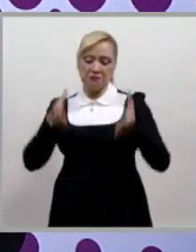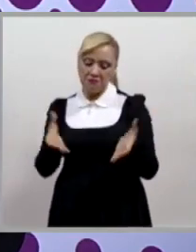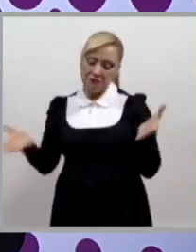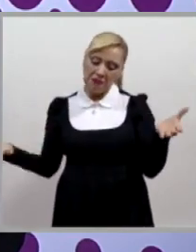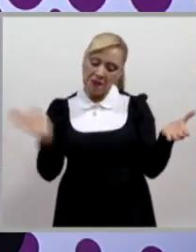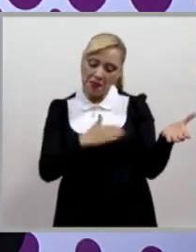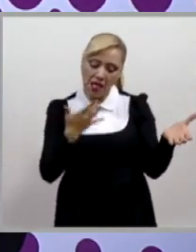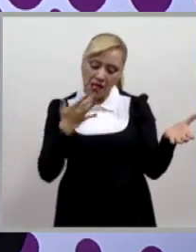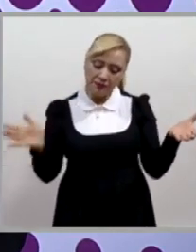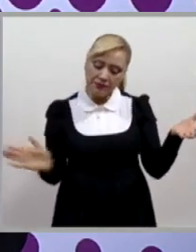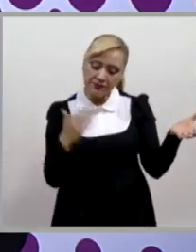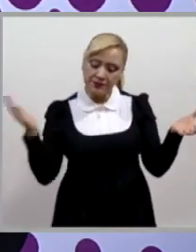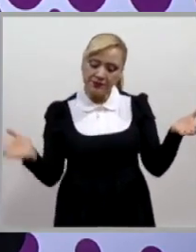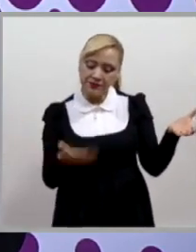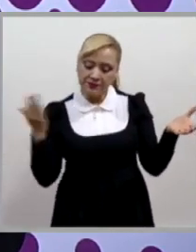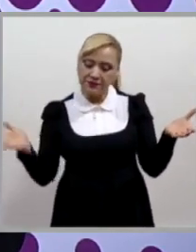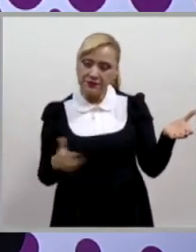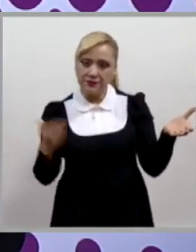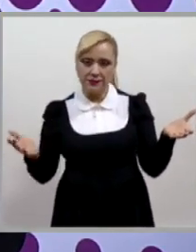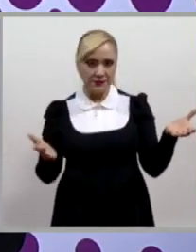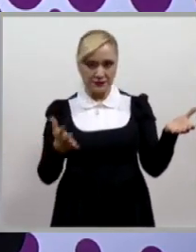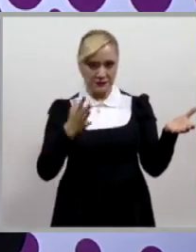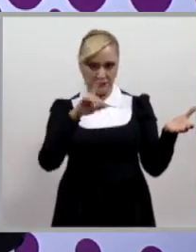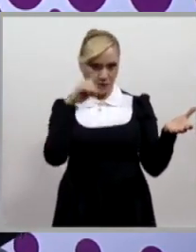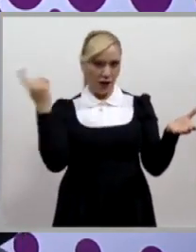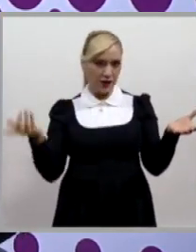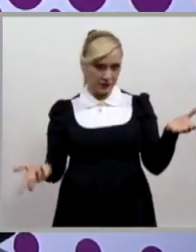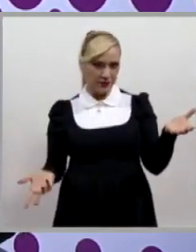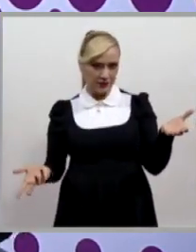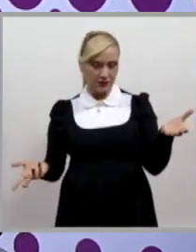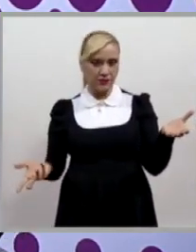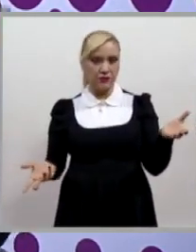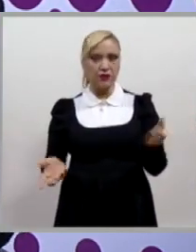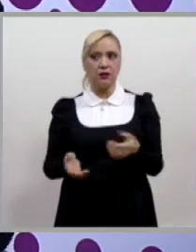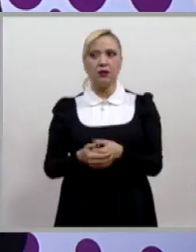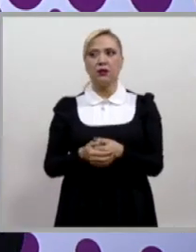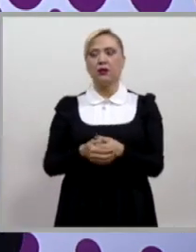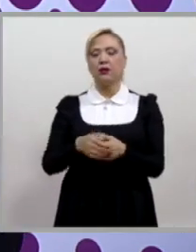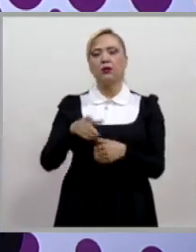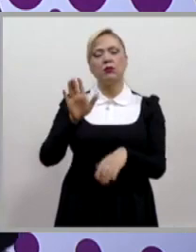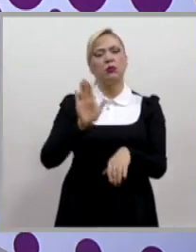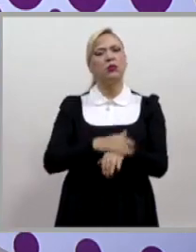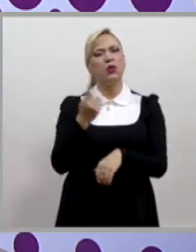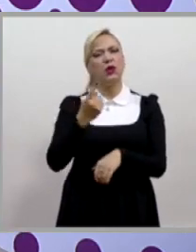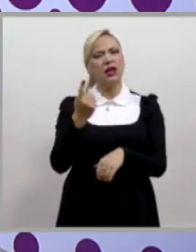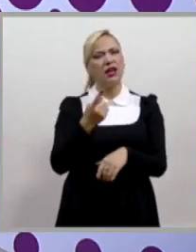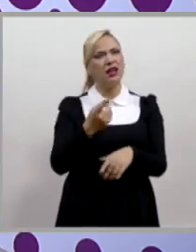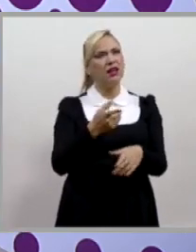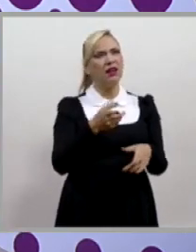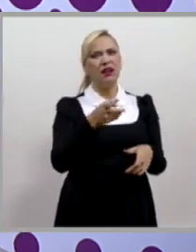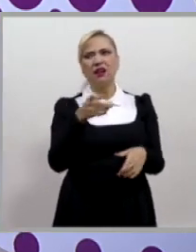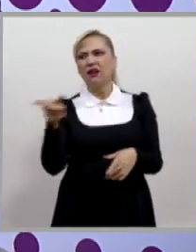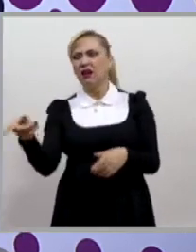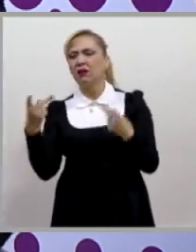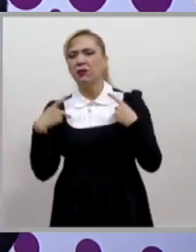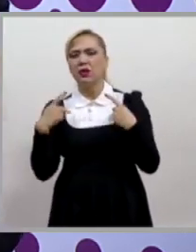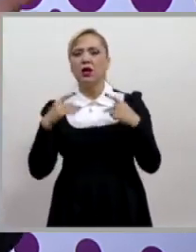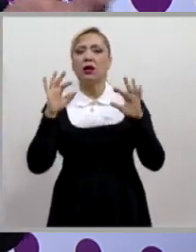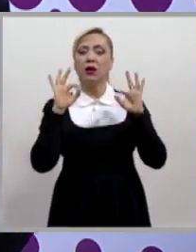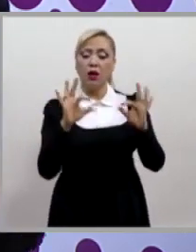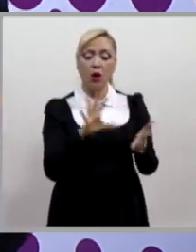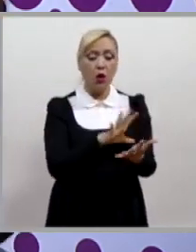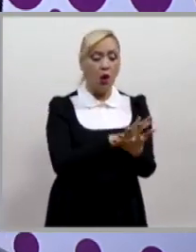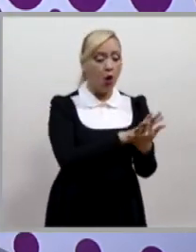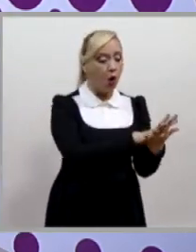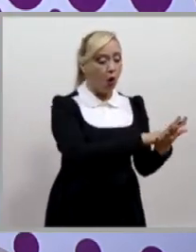a lo mejor al ciudadano a pie, pues se le hace muy sencillo decir, a ver, ¿por qué tienen que ser, por qué para digitalizar tiene que haber alguien que certifique que la copia